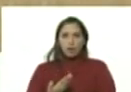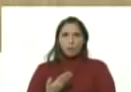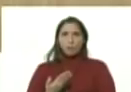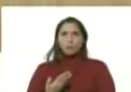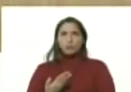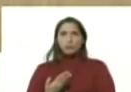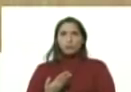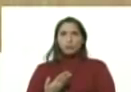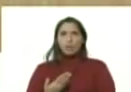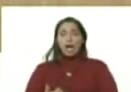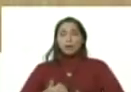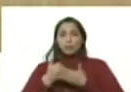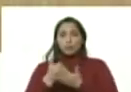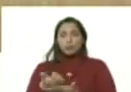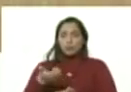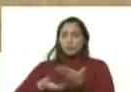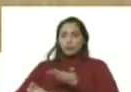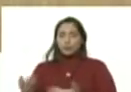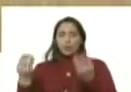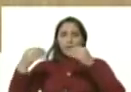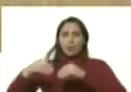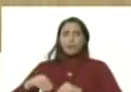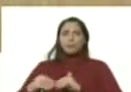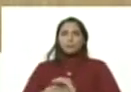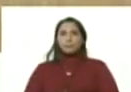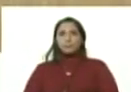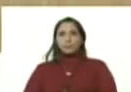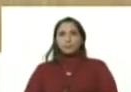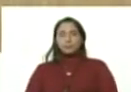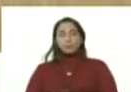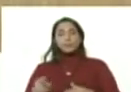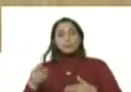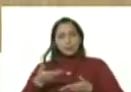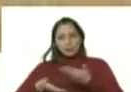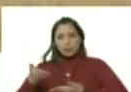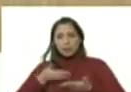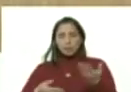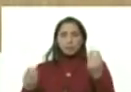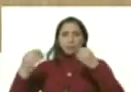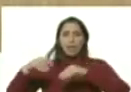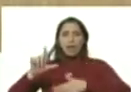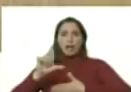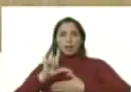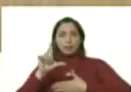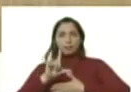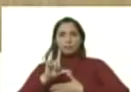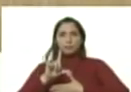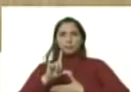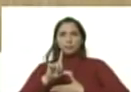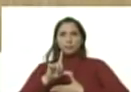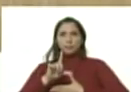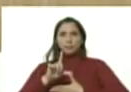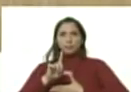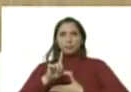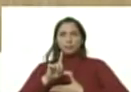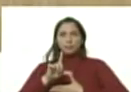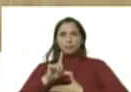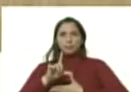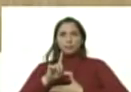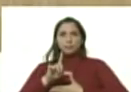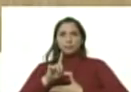ayuda para la relación bilateral y las relaciones con América Latina que se corrigieran ese